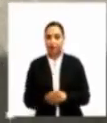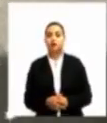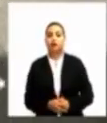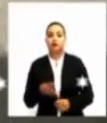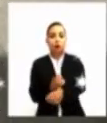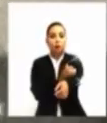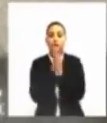semana